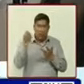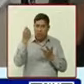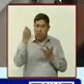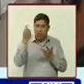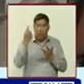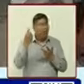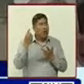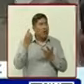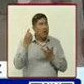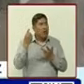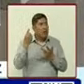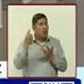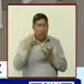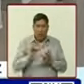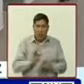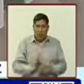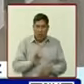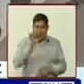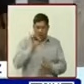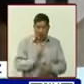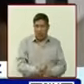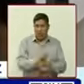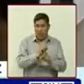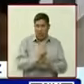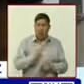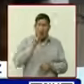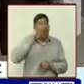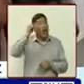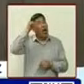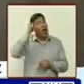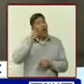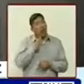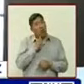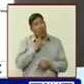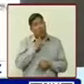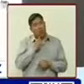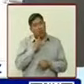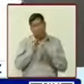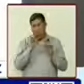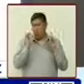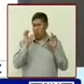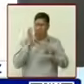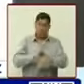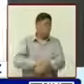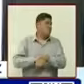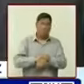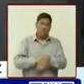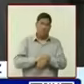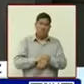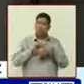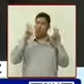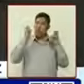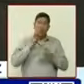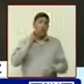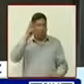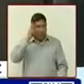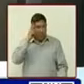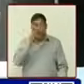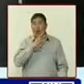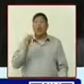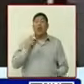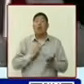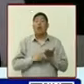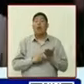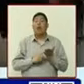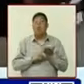11... es encontrado con un sujeto mayor, no se puede hablar jamás de consentimiento. Estamos hablando del delito de violación y por